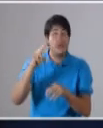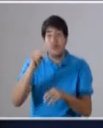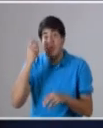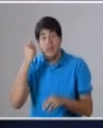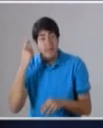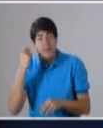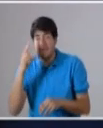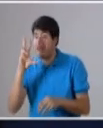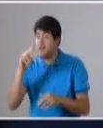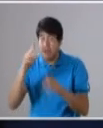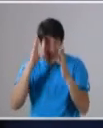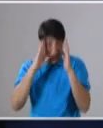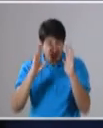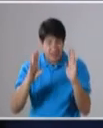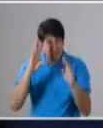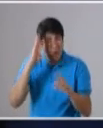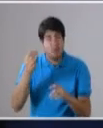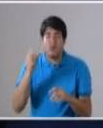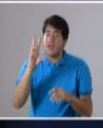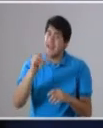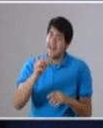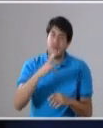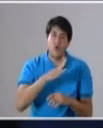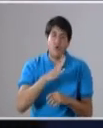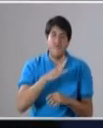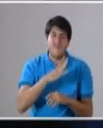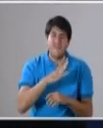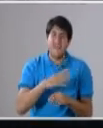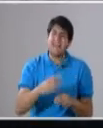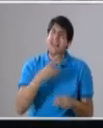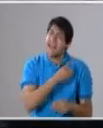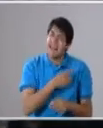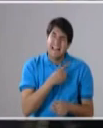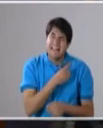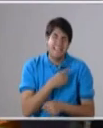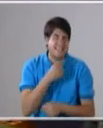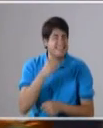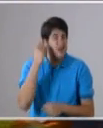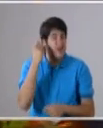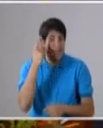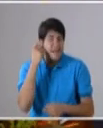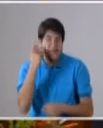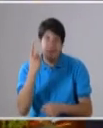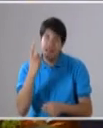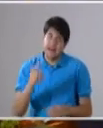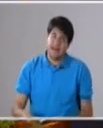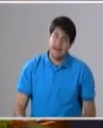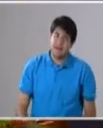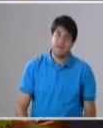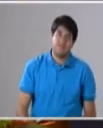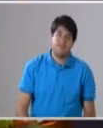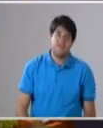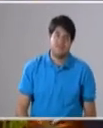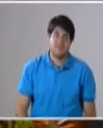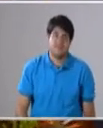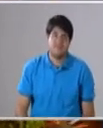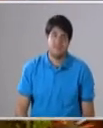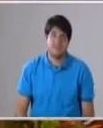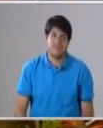dice que así como la lengua tiene el gusto, prueba la comida, el oído también tiene que probar, como un